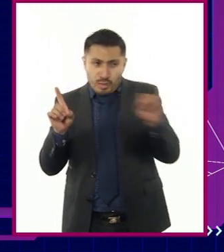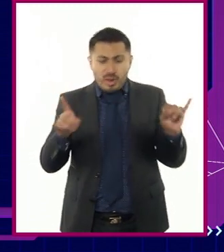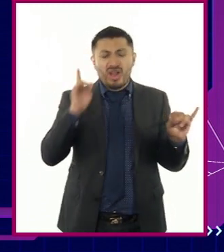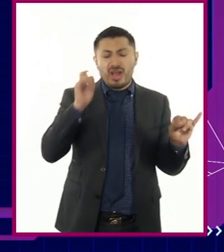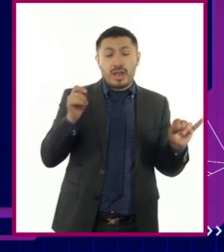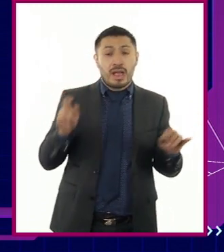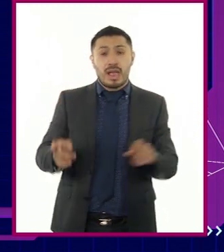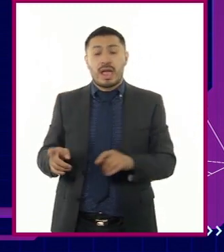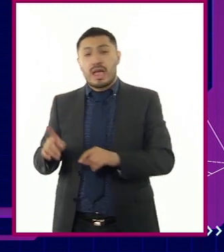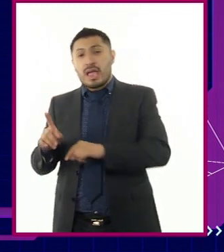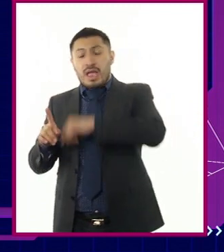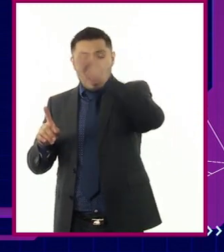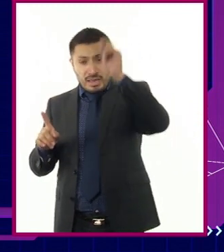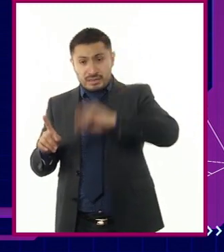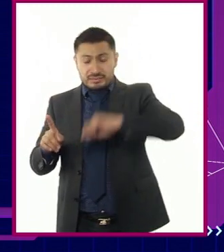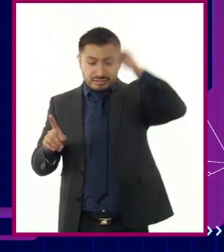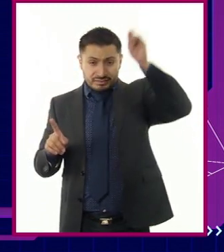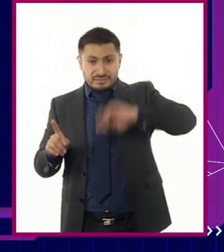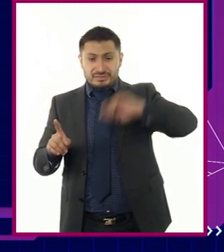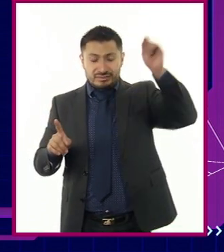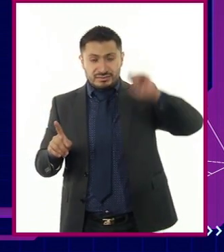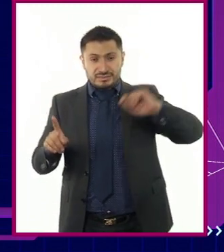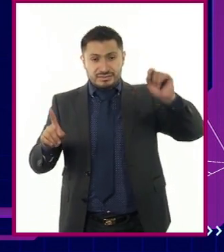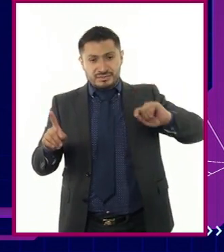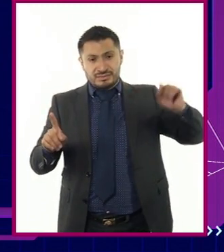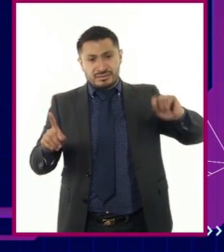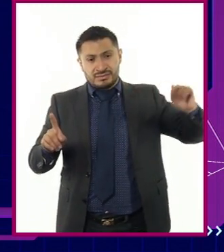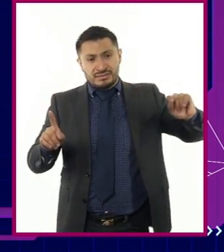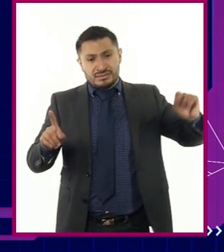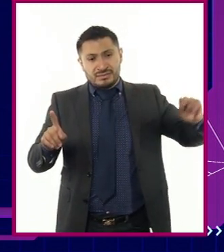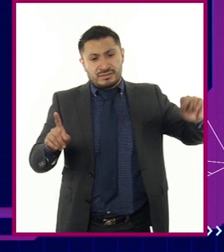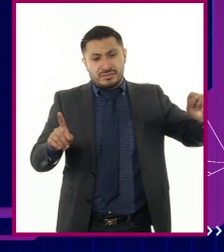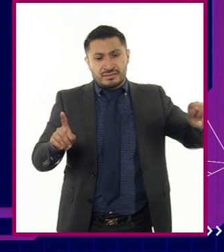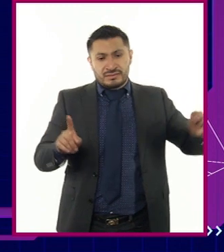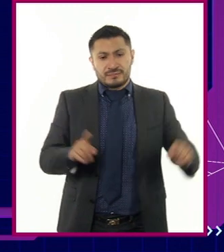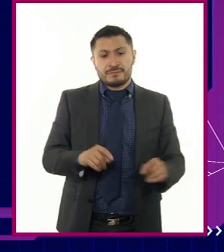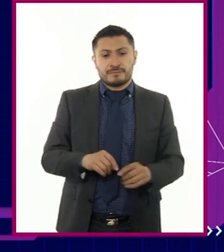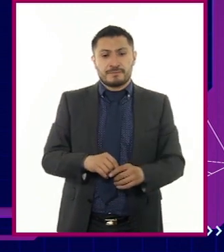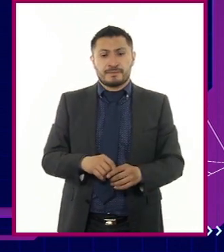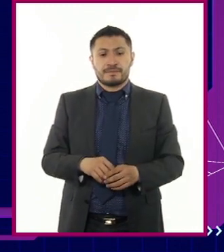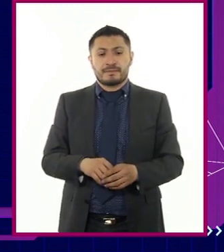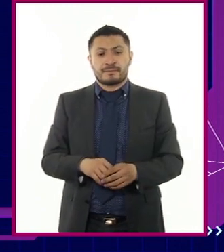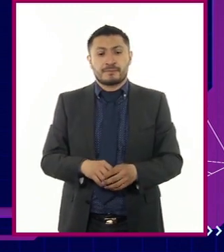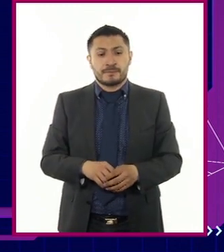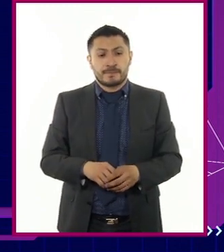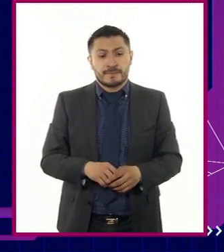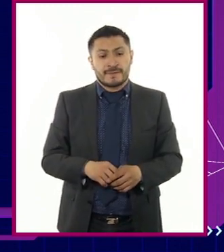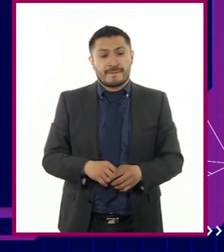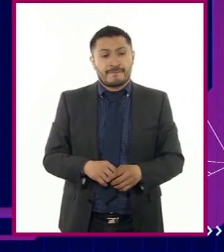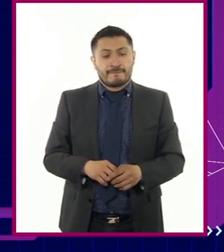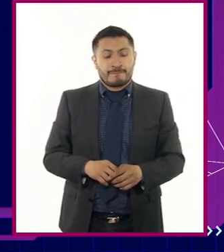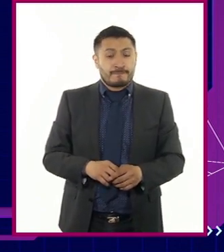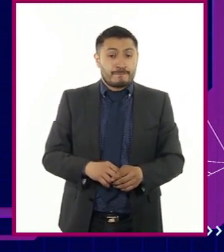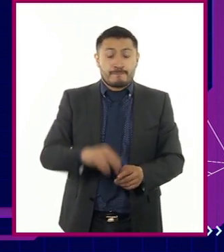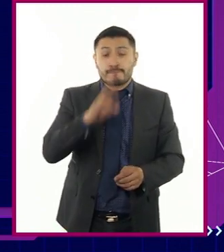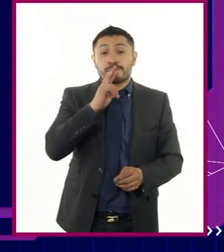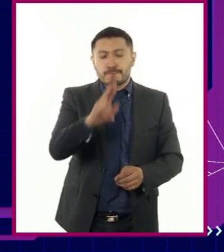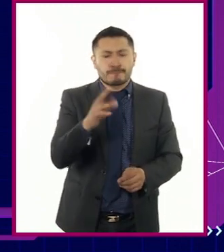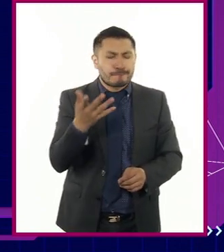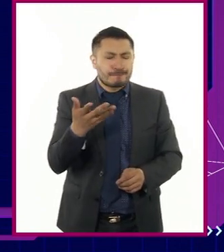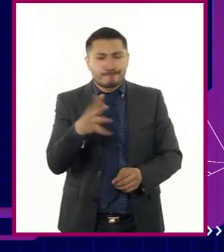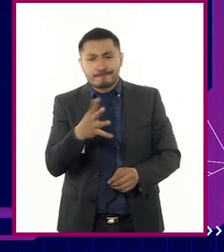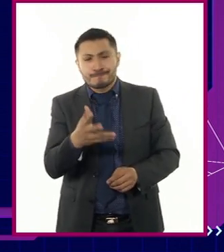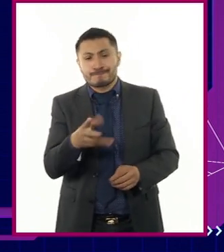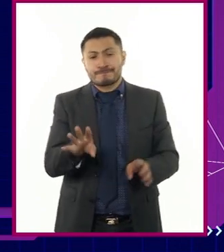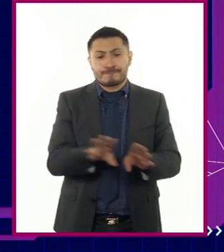decir, conforme aumenta la frecuencia, la longitud de la onda disminuye. El resultado que se calculó está